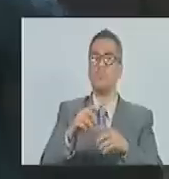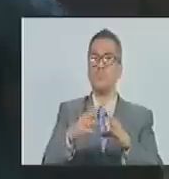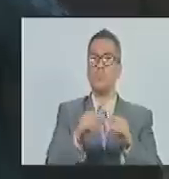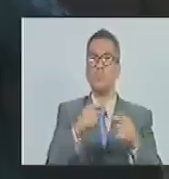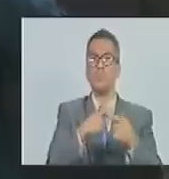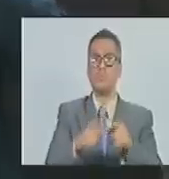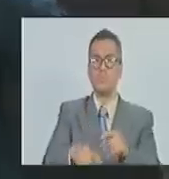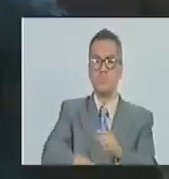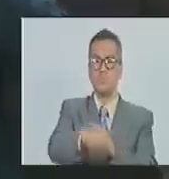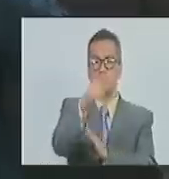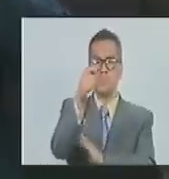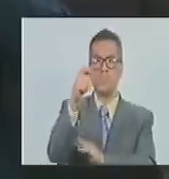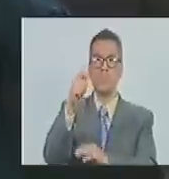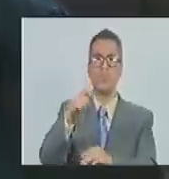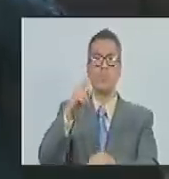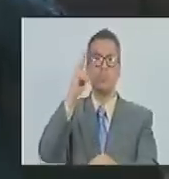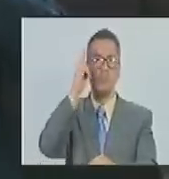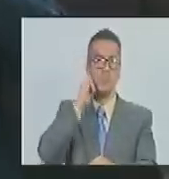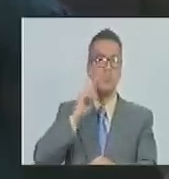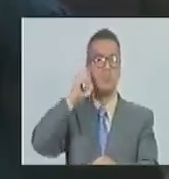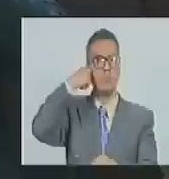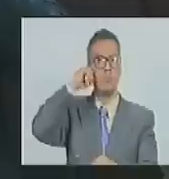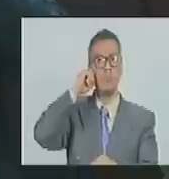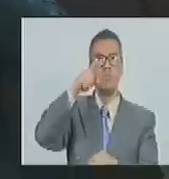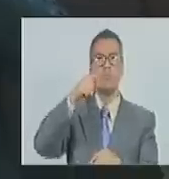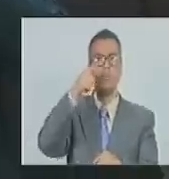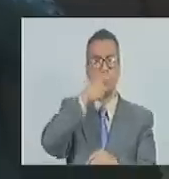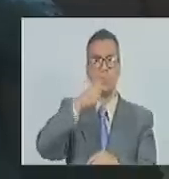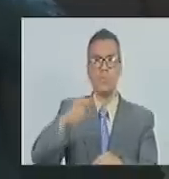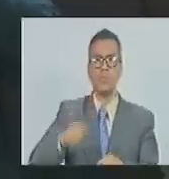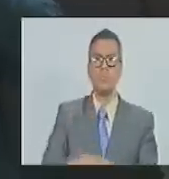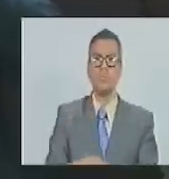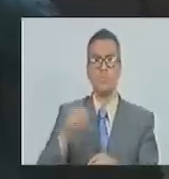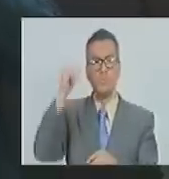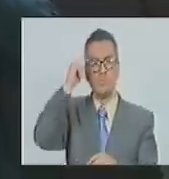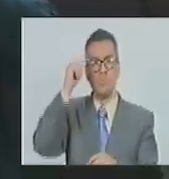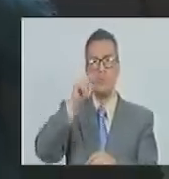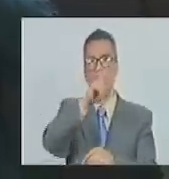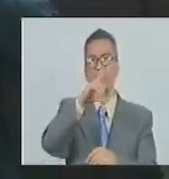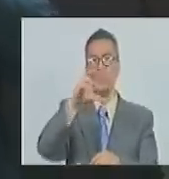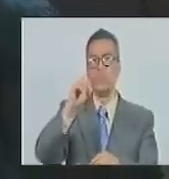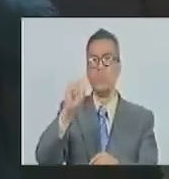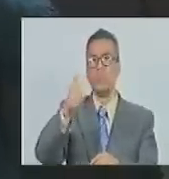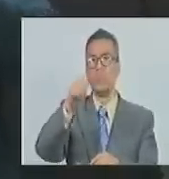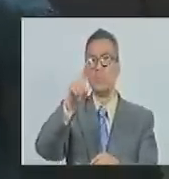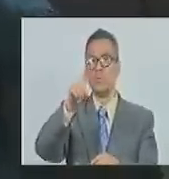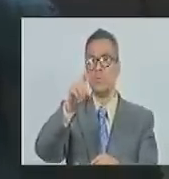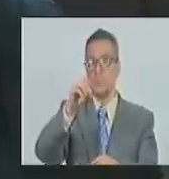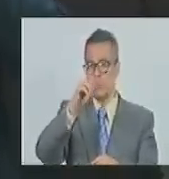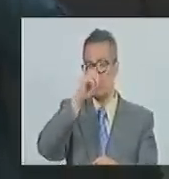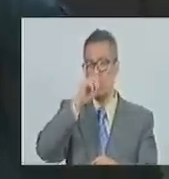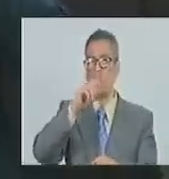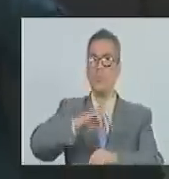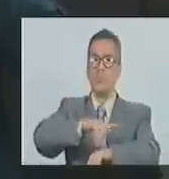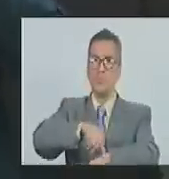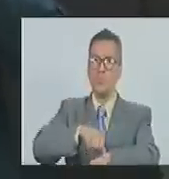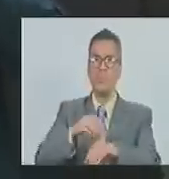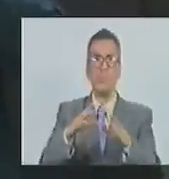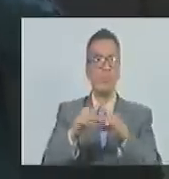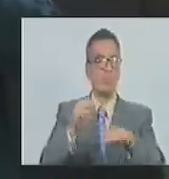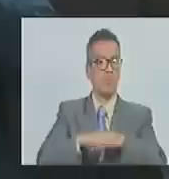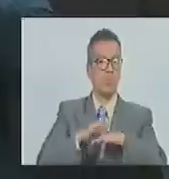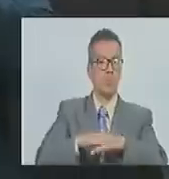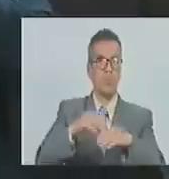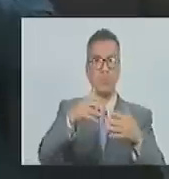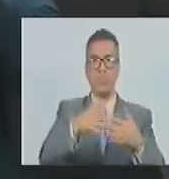de la espada del Libertador para recordarle al pueblo, hoy 210 años después, de las atrocidades